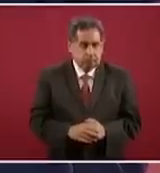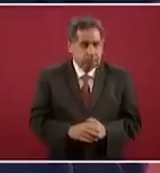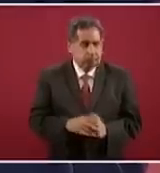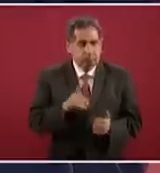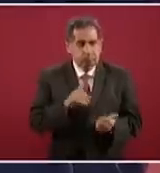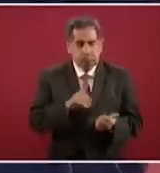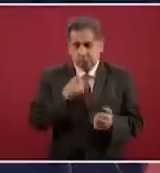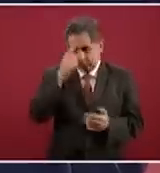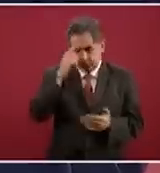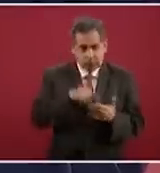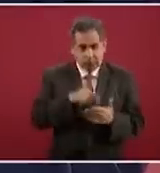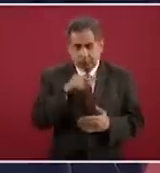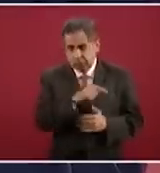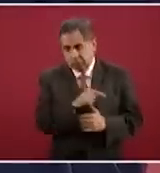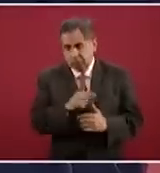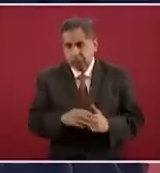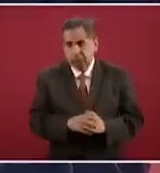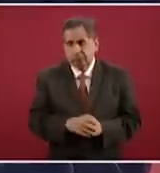sus